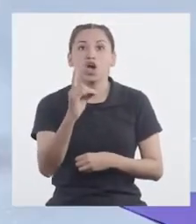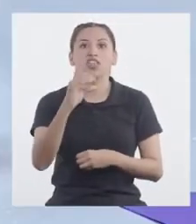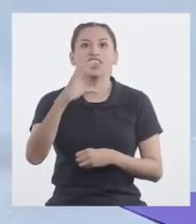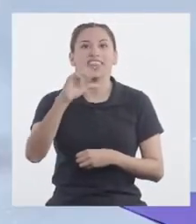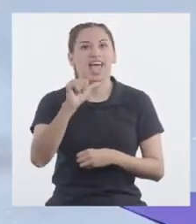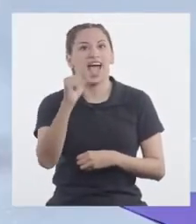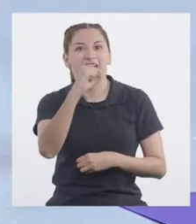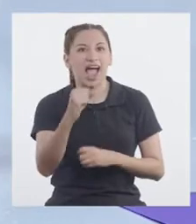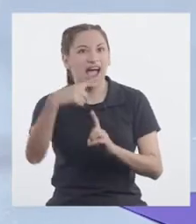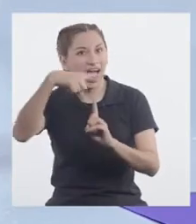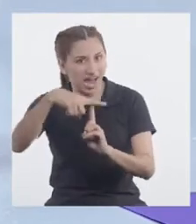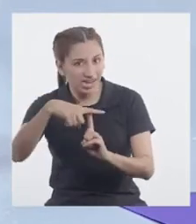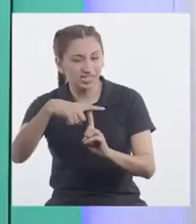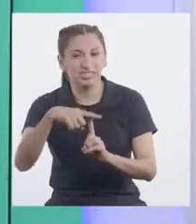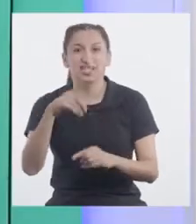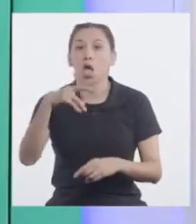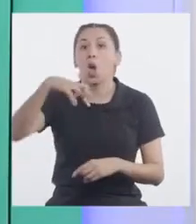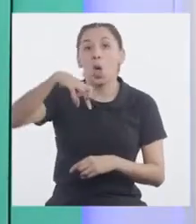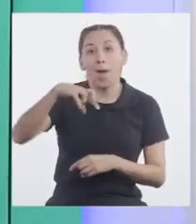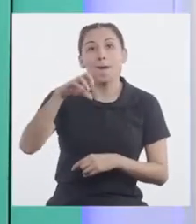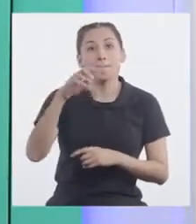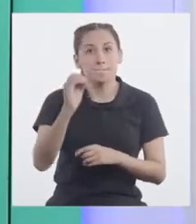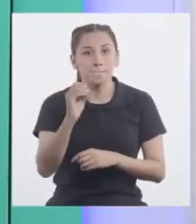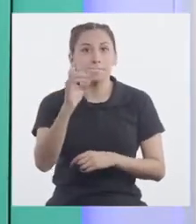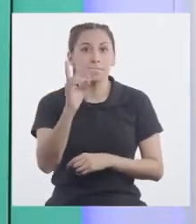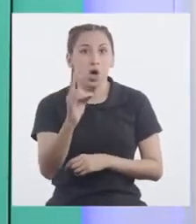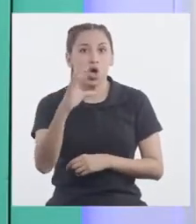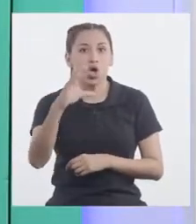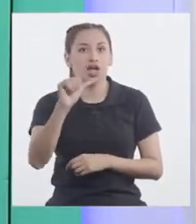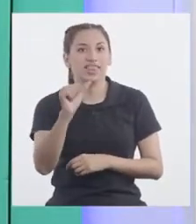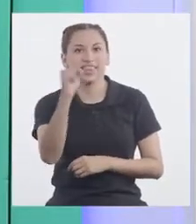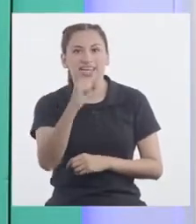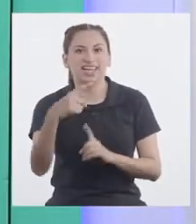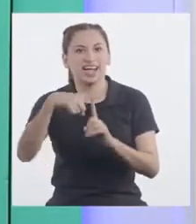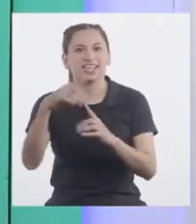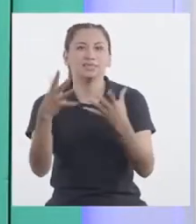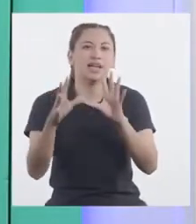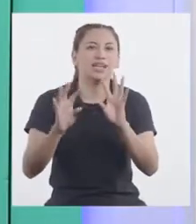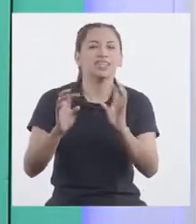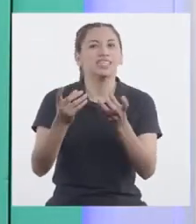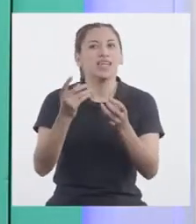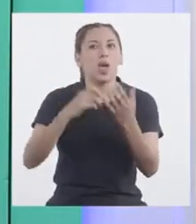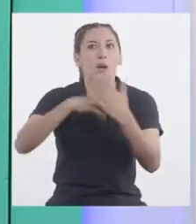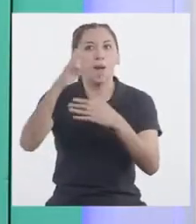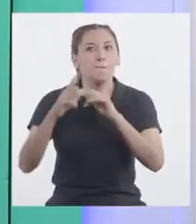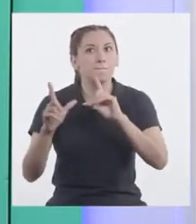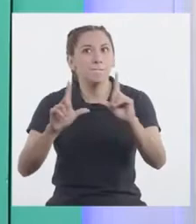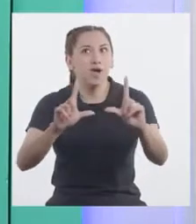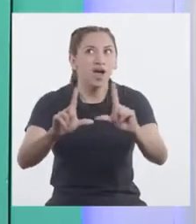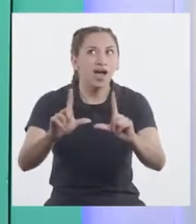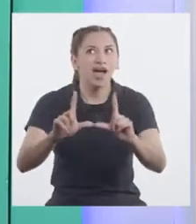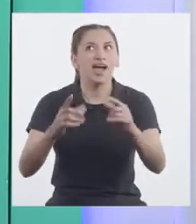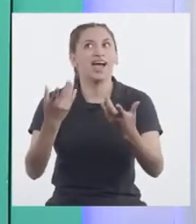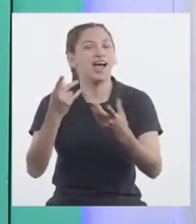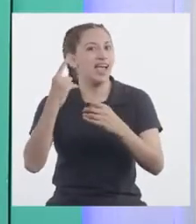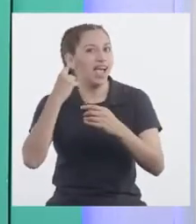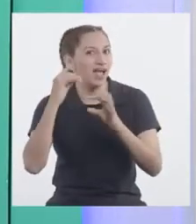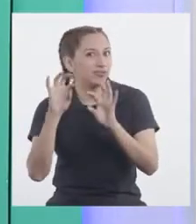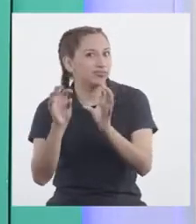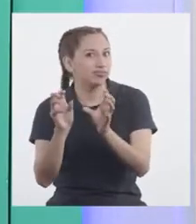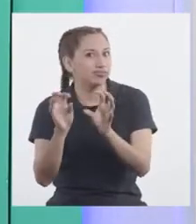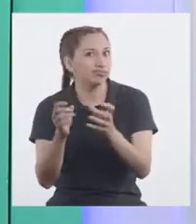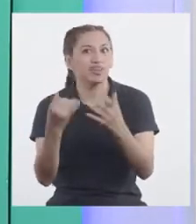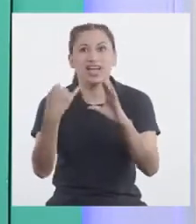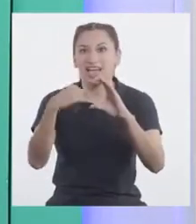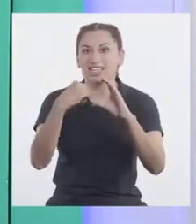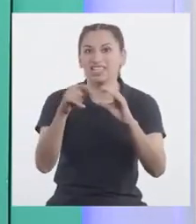podcasts. ¿Qué? Los podcasts son como programas de radio que uno escucha por internet,